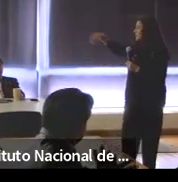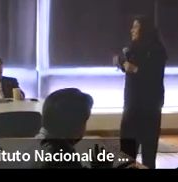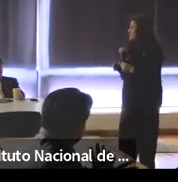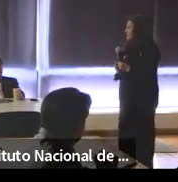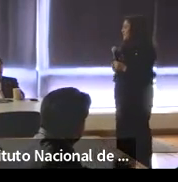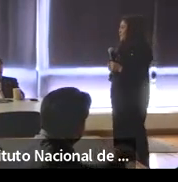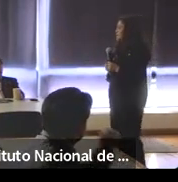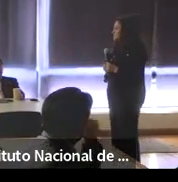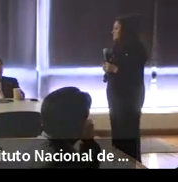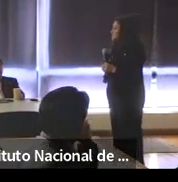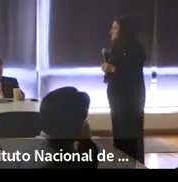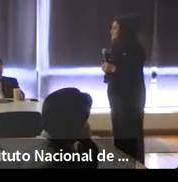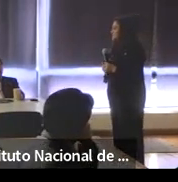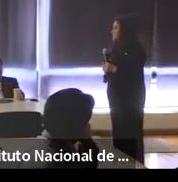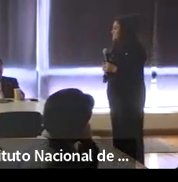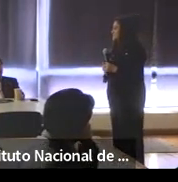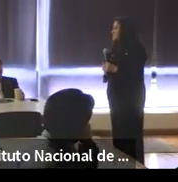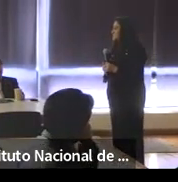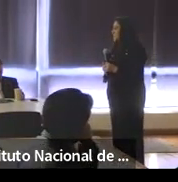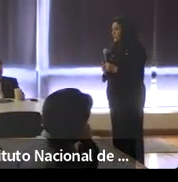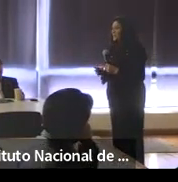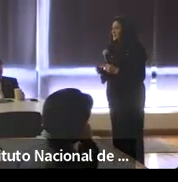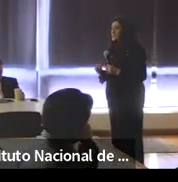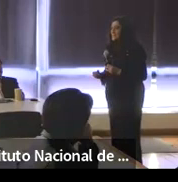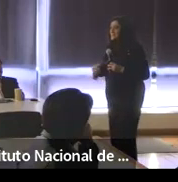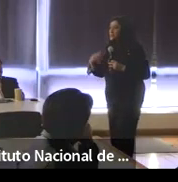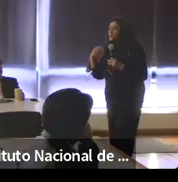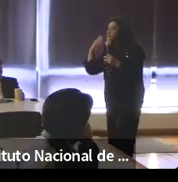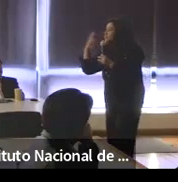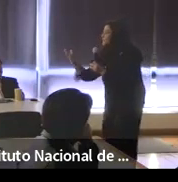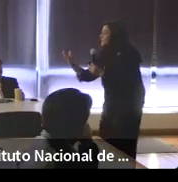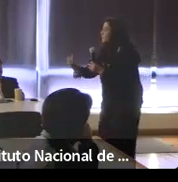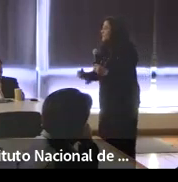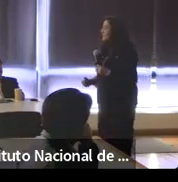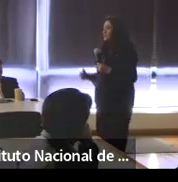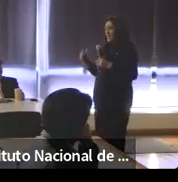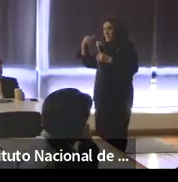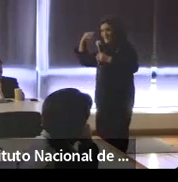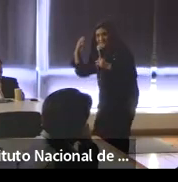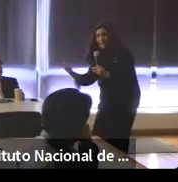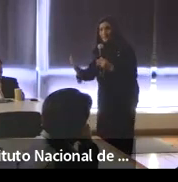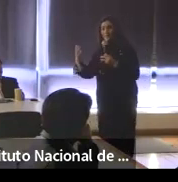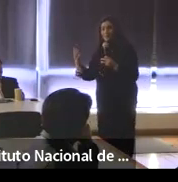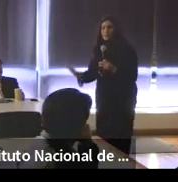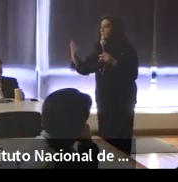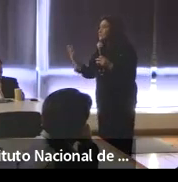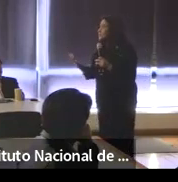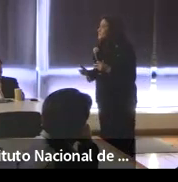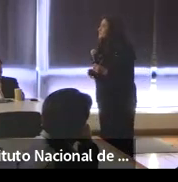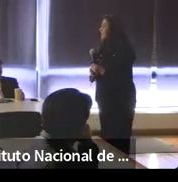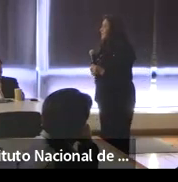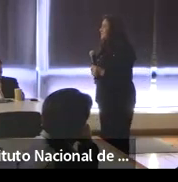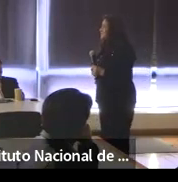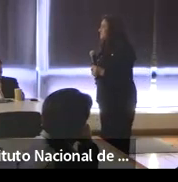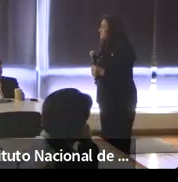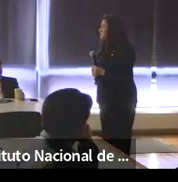no sea su jefe el que lo haga y puede decir es que yo estuve argumentando y a pesar de que lo hice